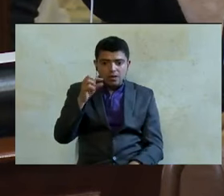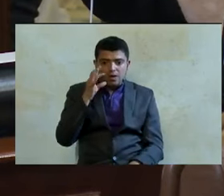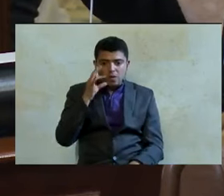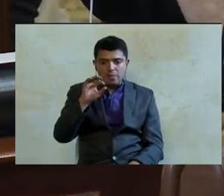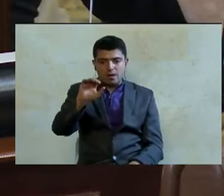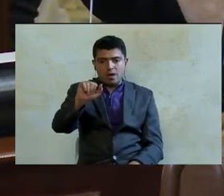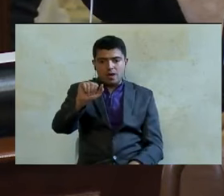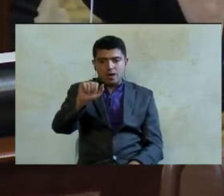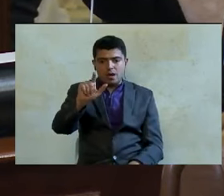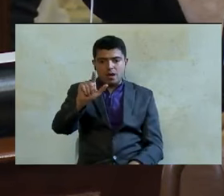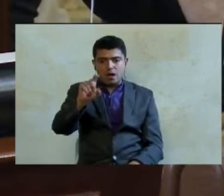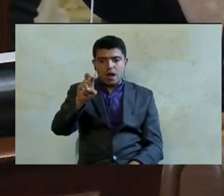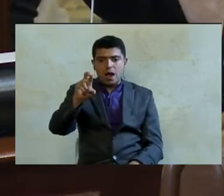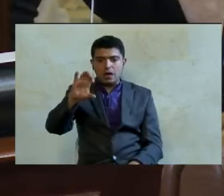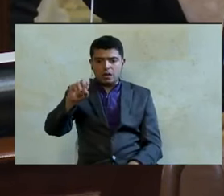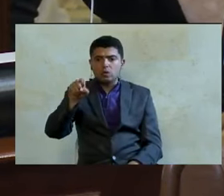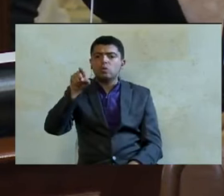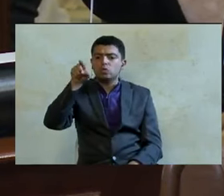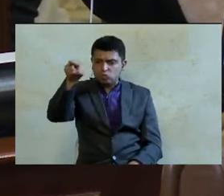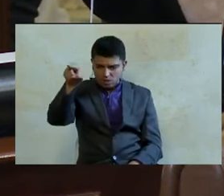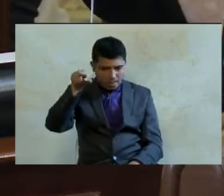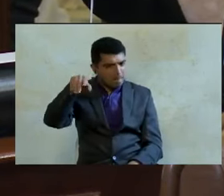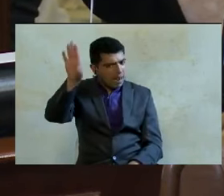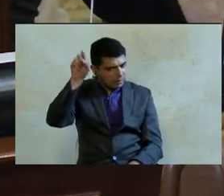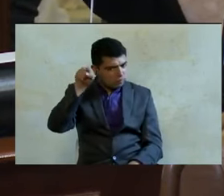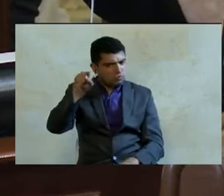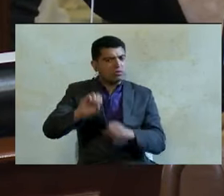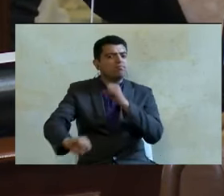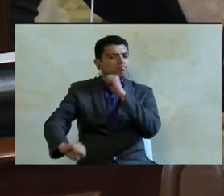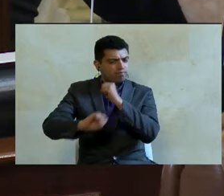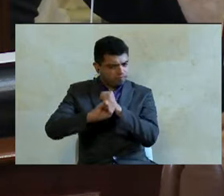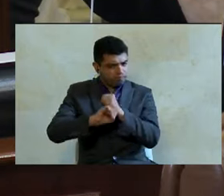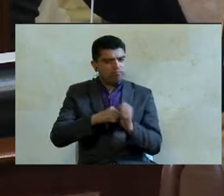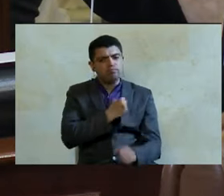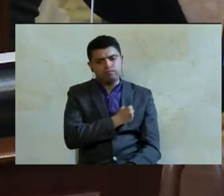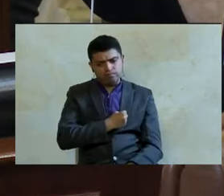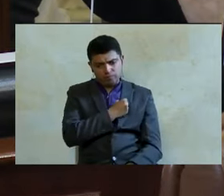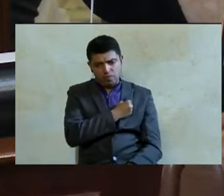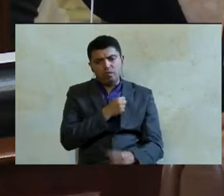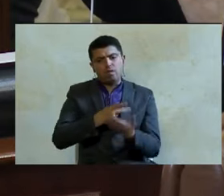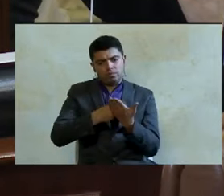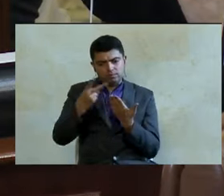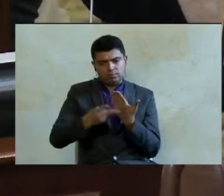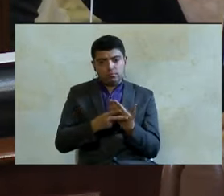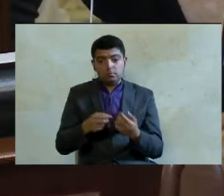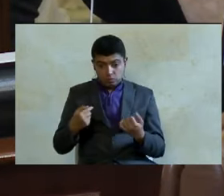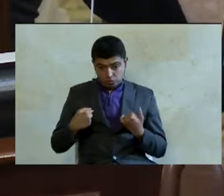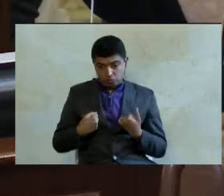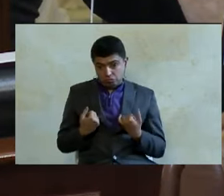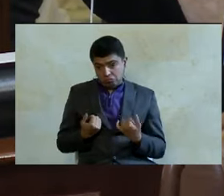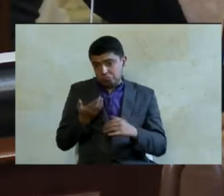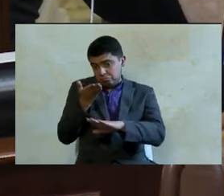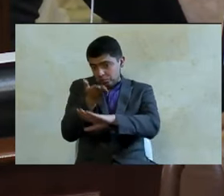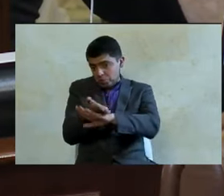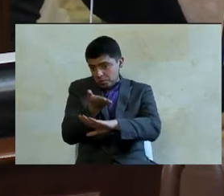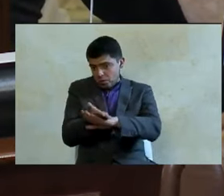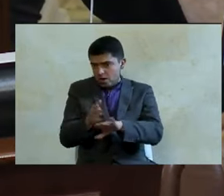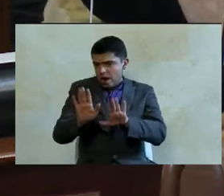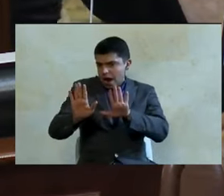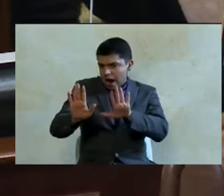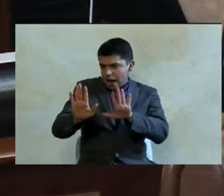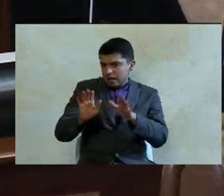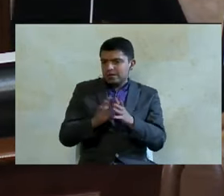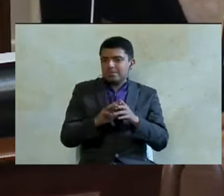apoyar este proyecto apóyalo por favor apóyalo y le propongo que dejemos ahí como